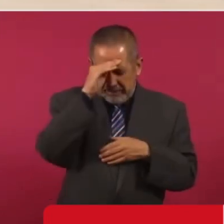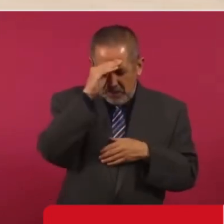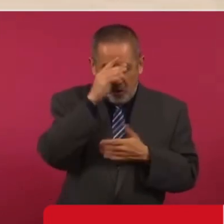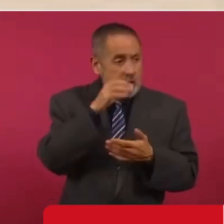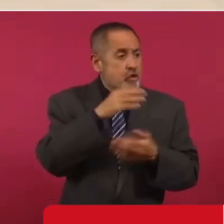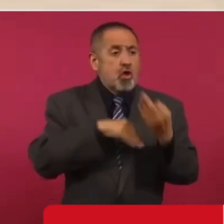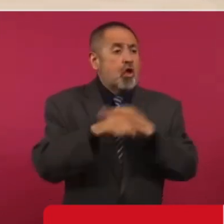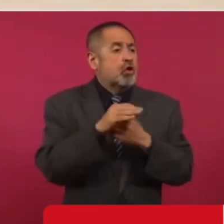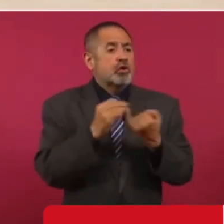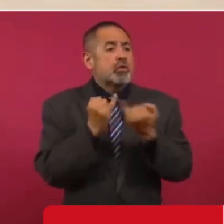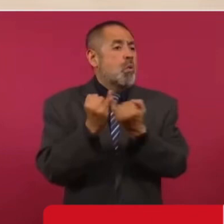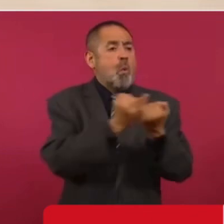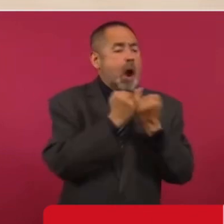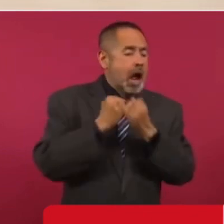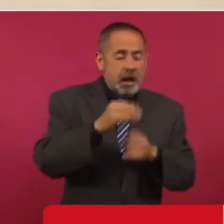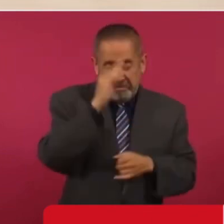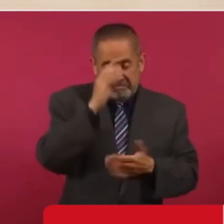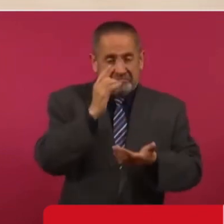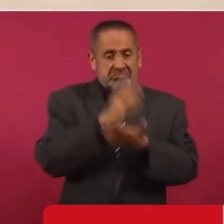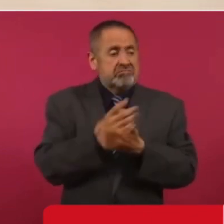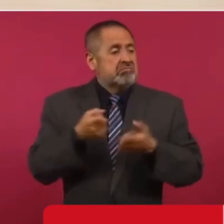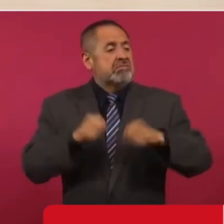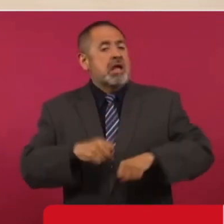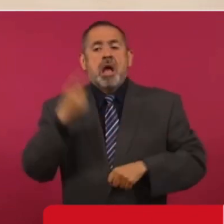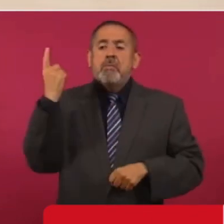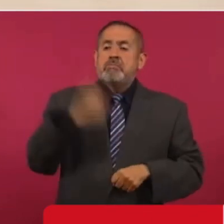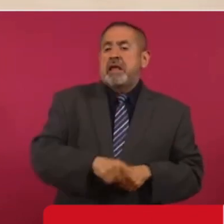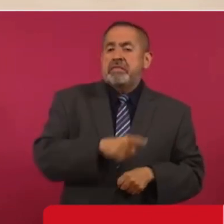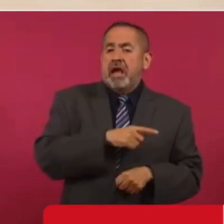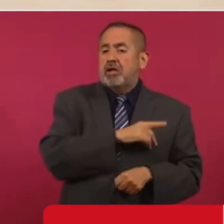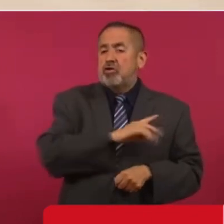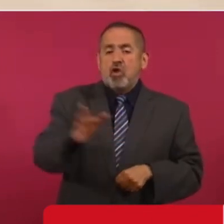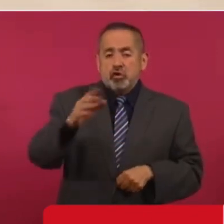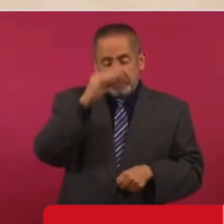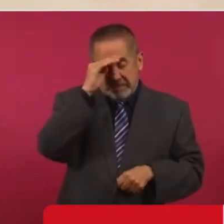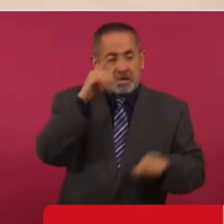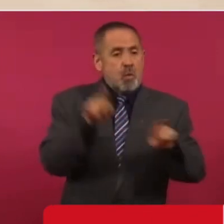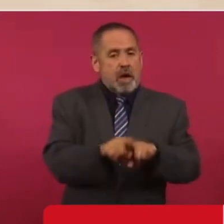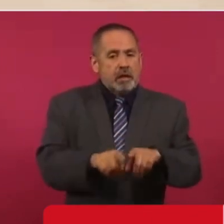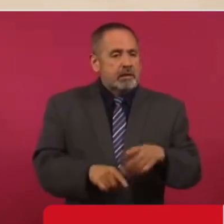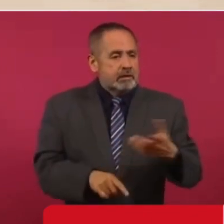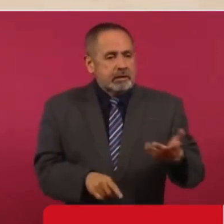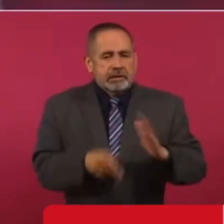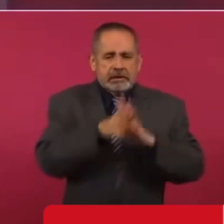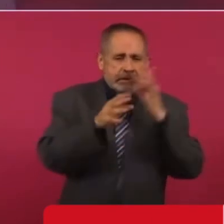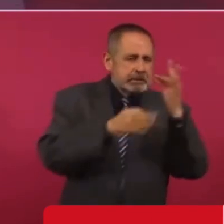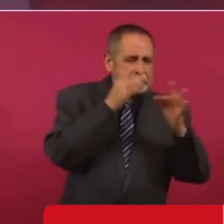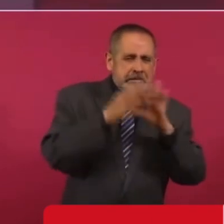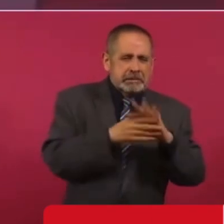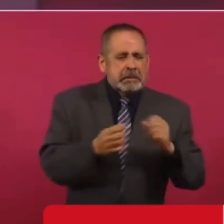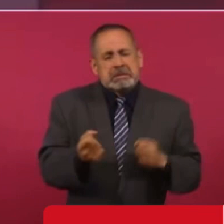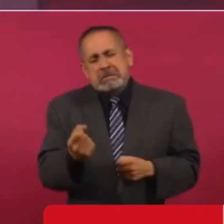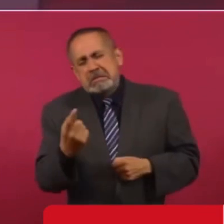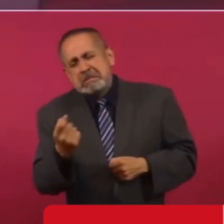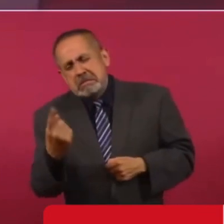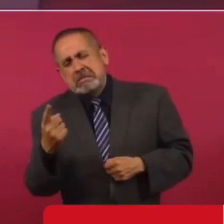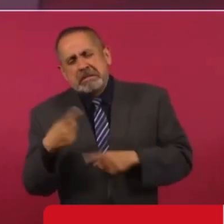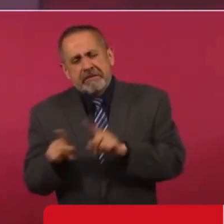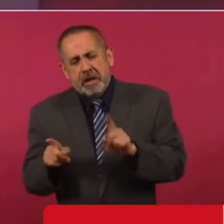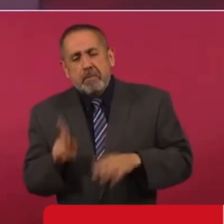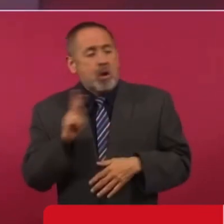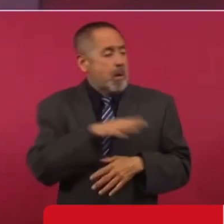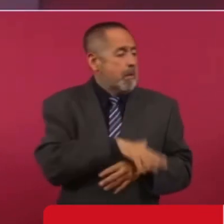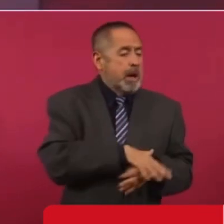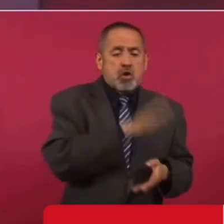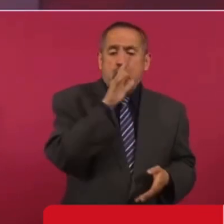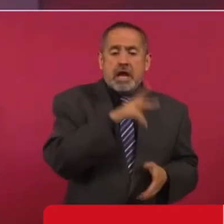único, lo que imponían a través de todos los medios, con honrosas excepciones.